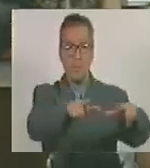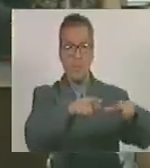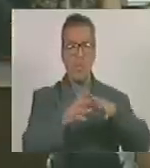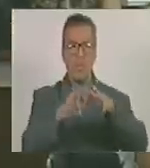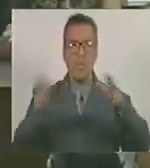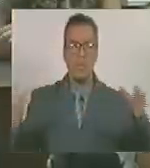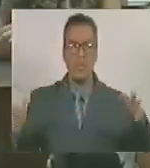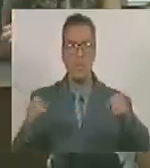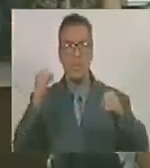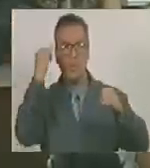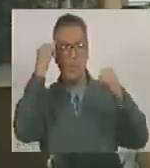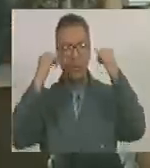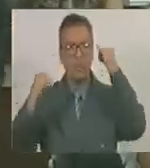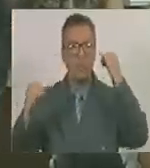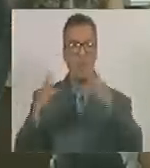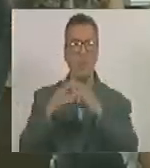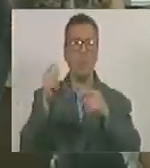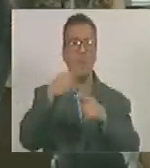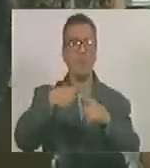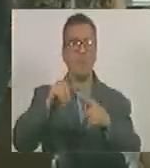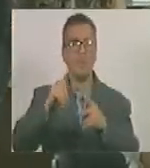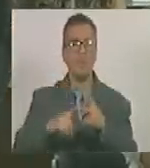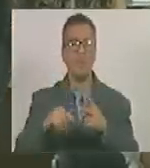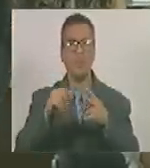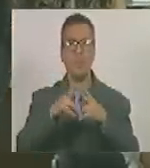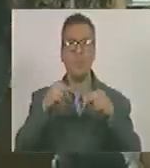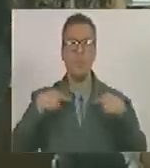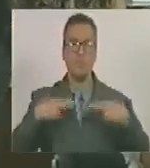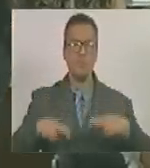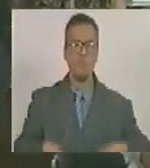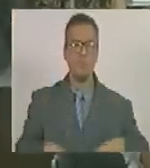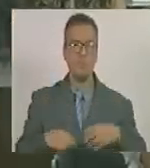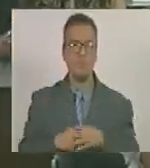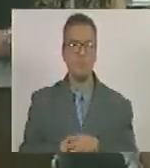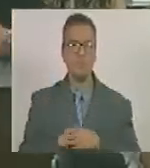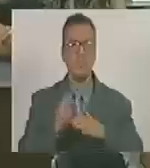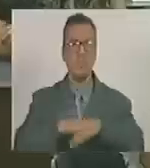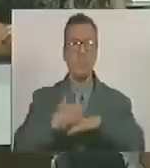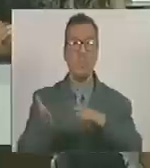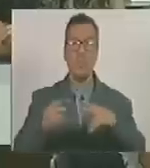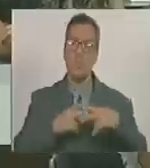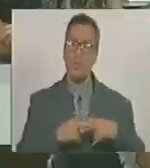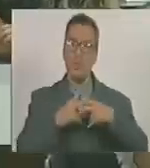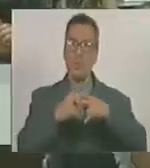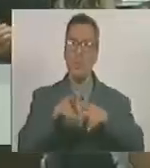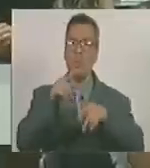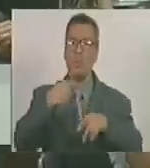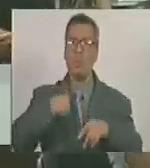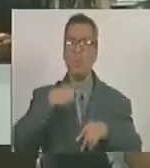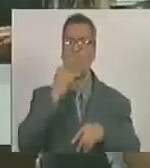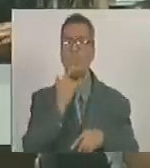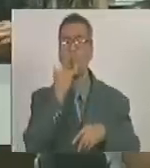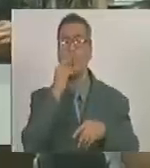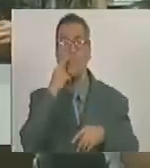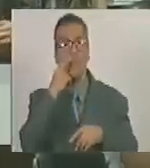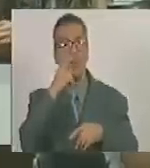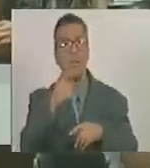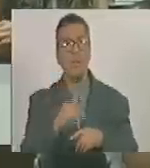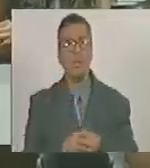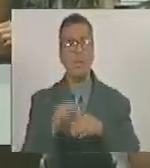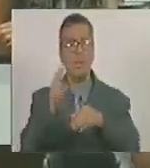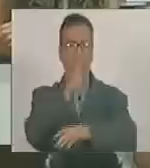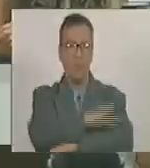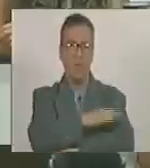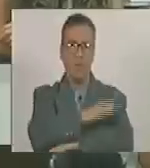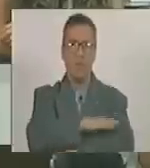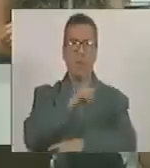grandes virtudes y las grandes tragedias de la humanidad, porque los valores son modelos ideales de comportamiento